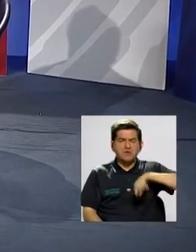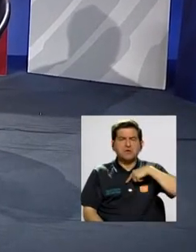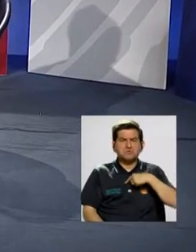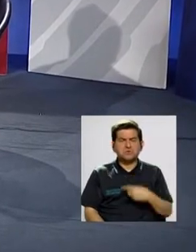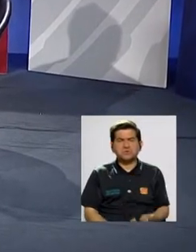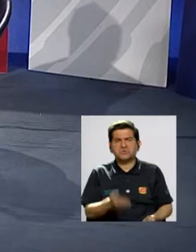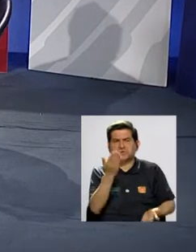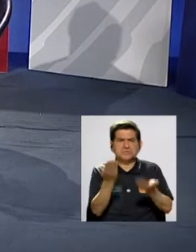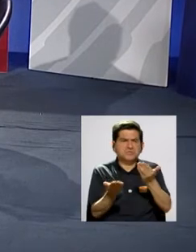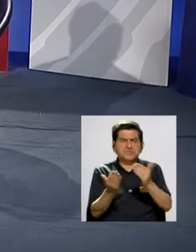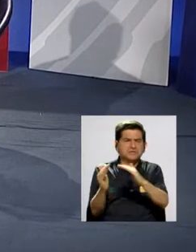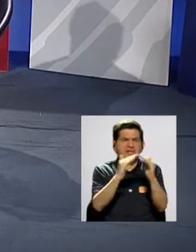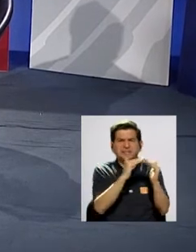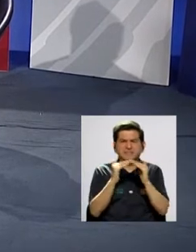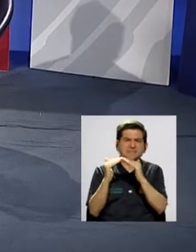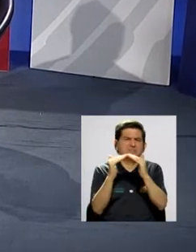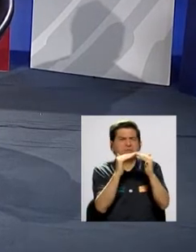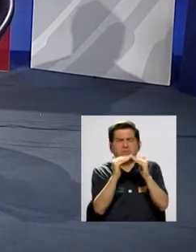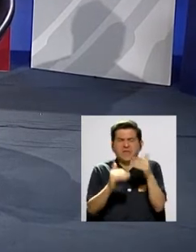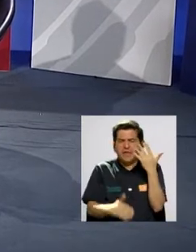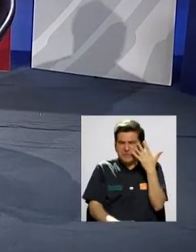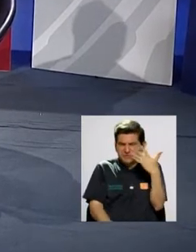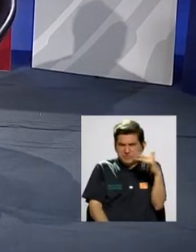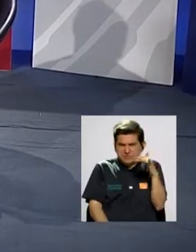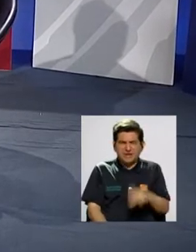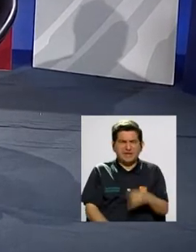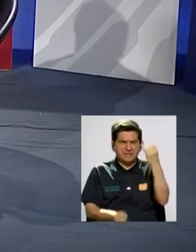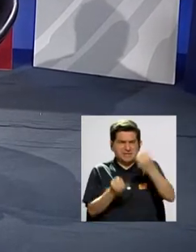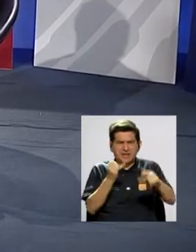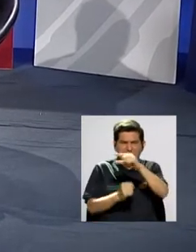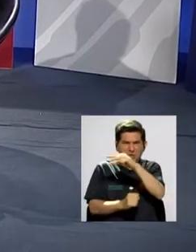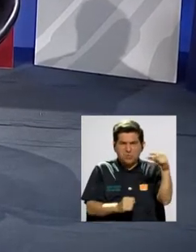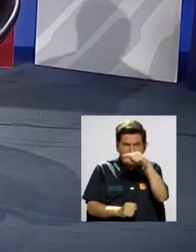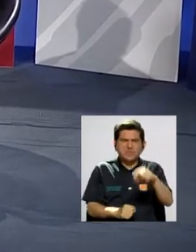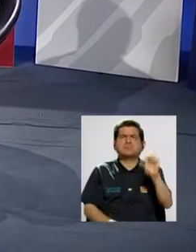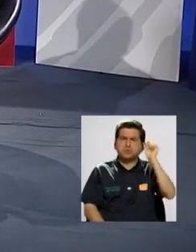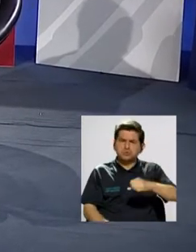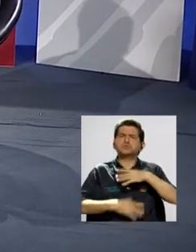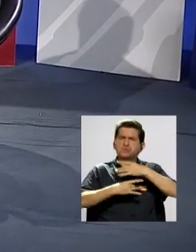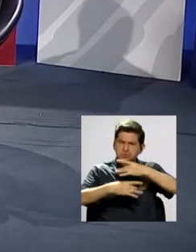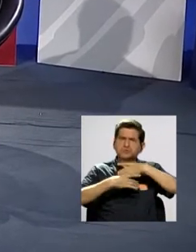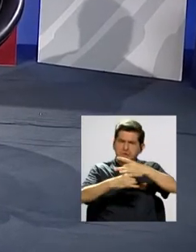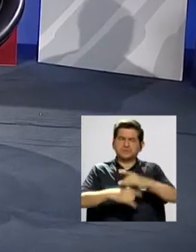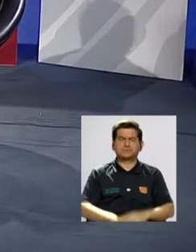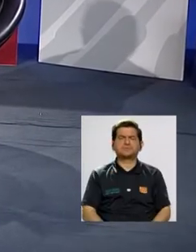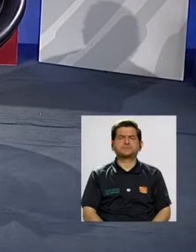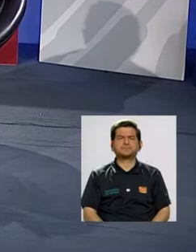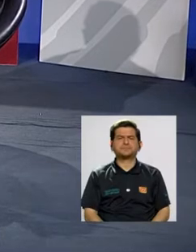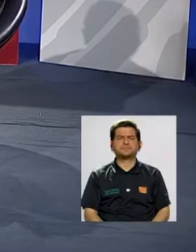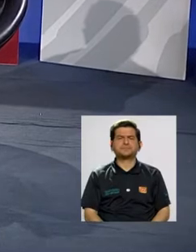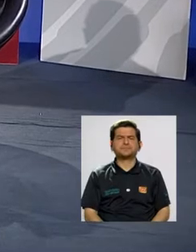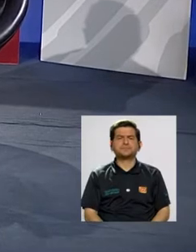mucho de una ciudadanía que parece que en estas últimas semanas se puso las pilas. Don Randall. Sí, hay una